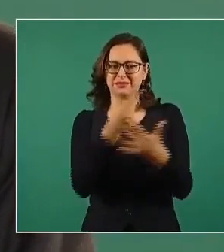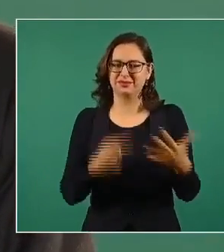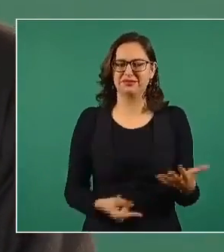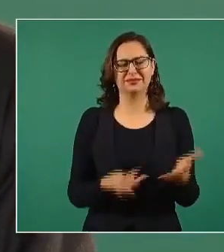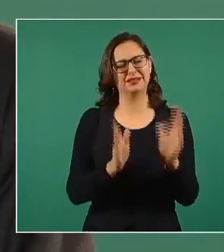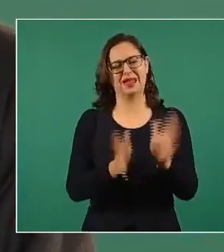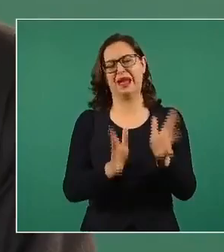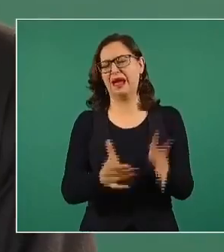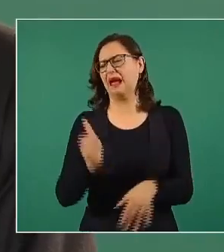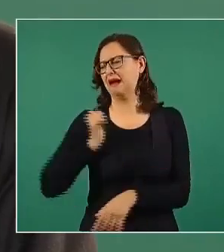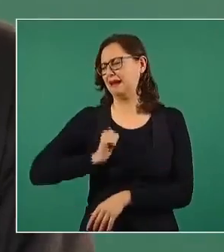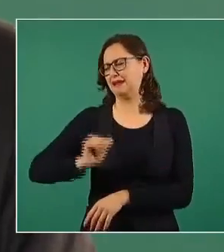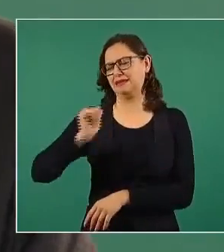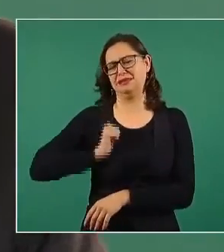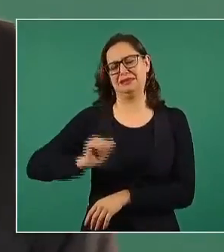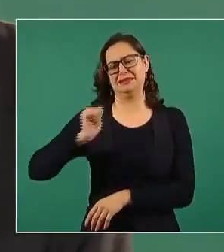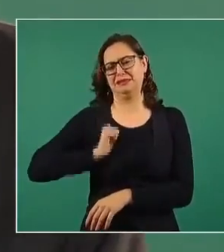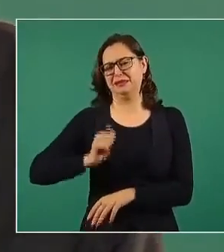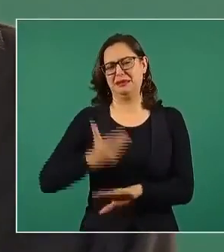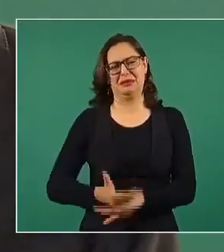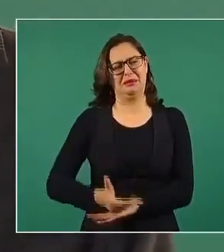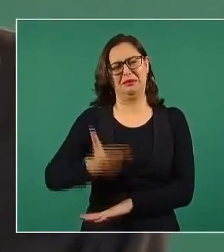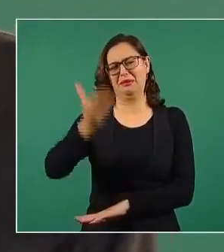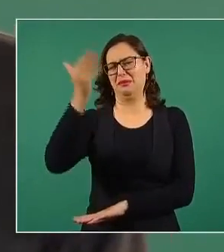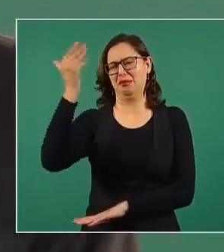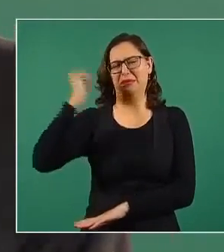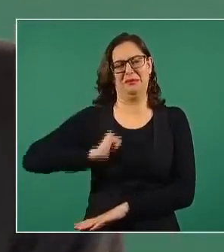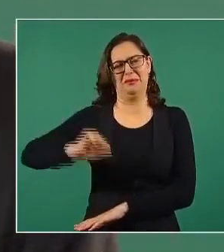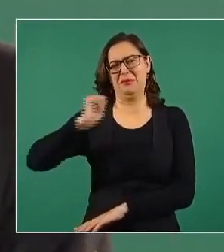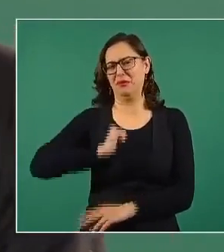anacrónico. Eso de los bloqueos